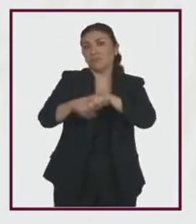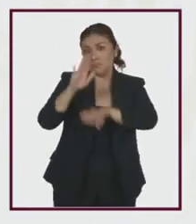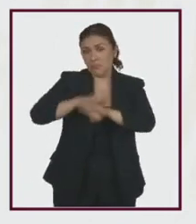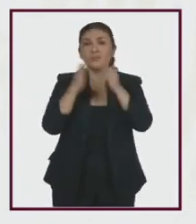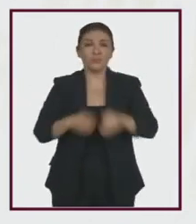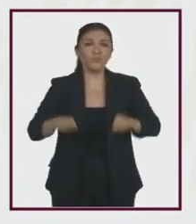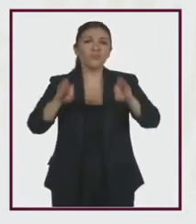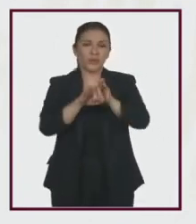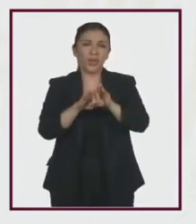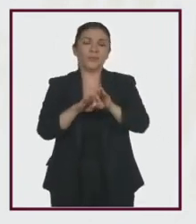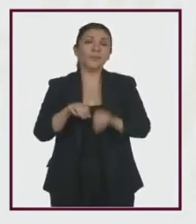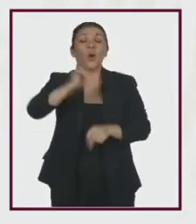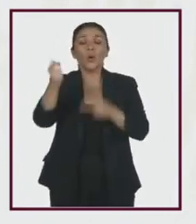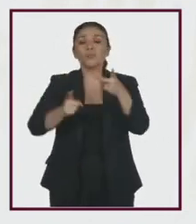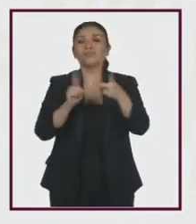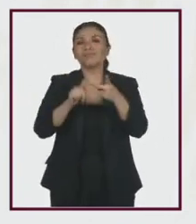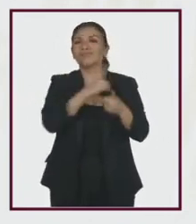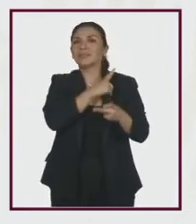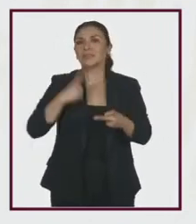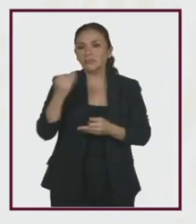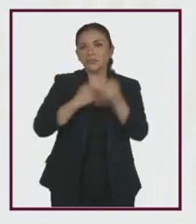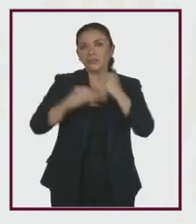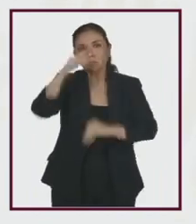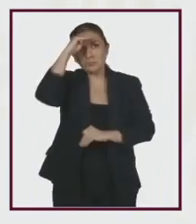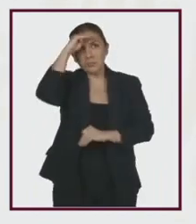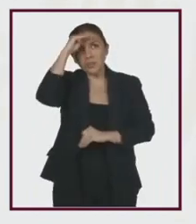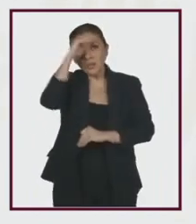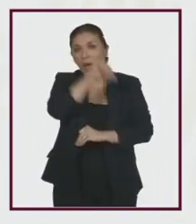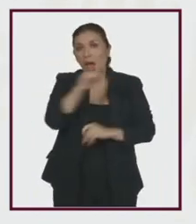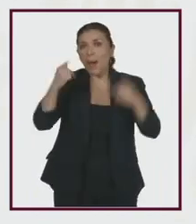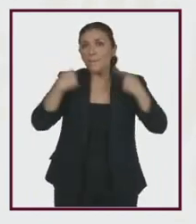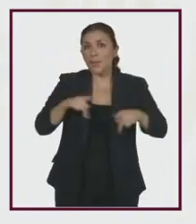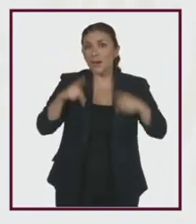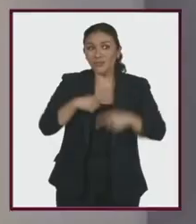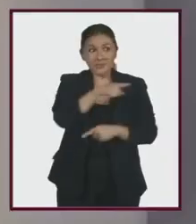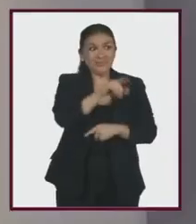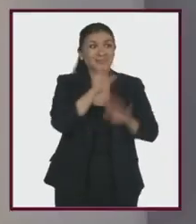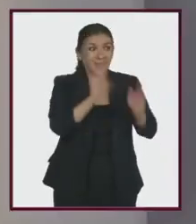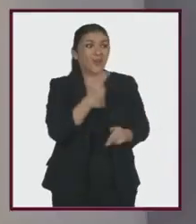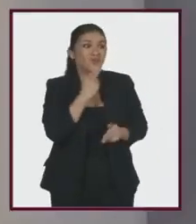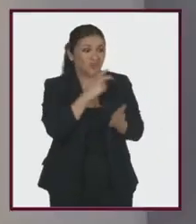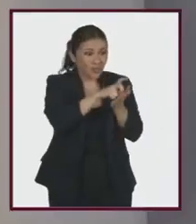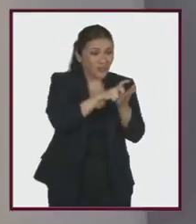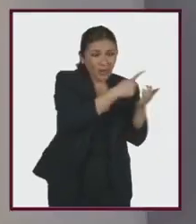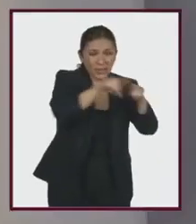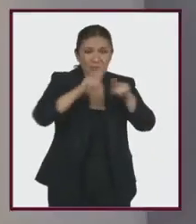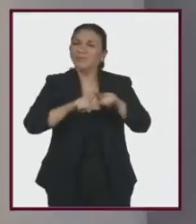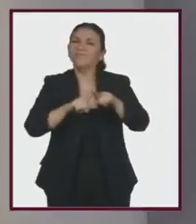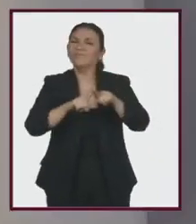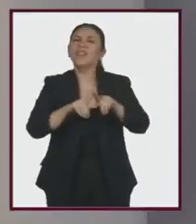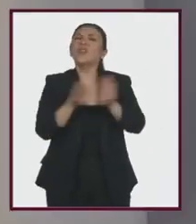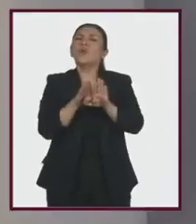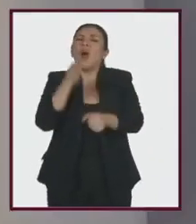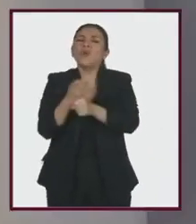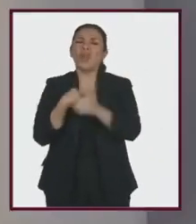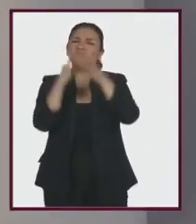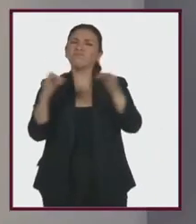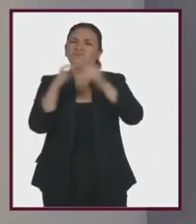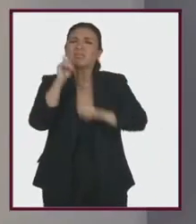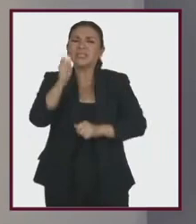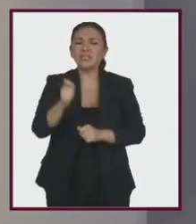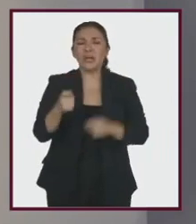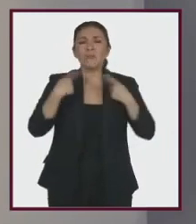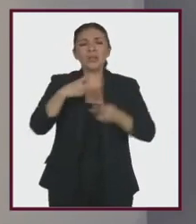importantes. Y la otra es que tenemos que pensar en las personas que consumen sustancias, cambiando un poco el discurso actual de